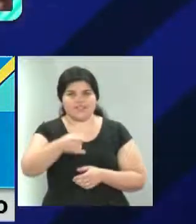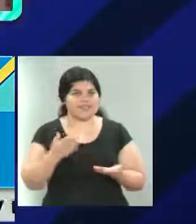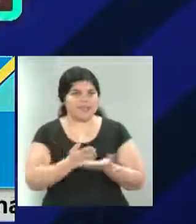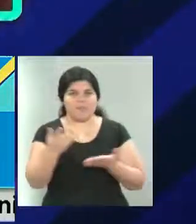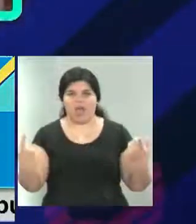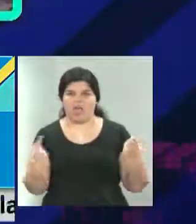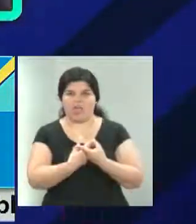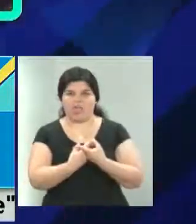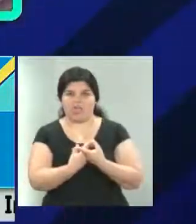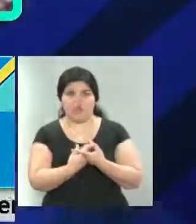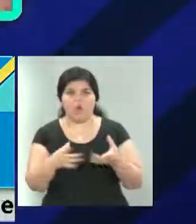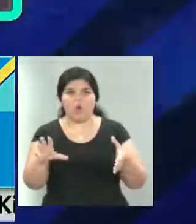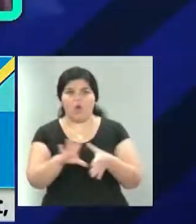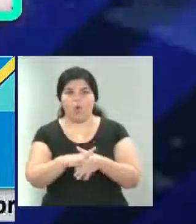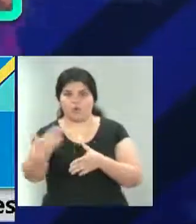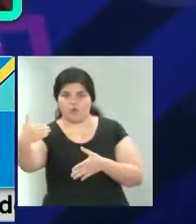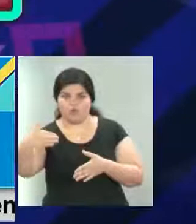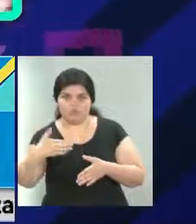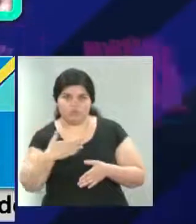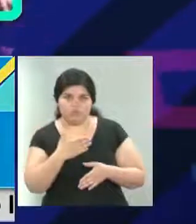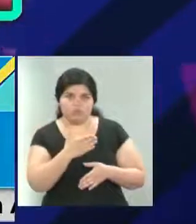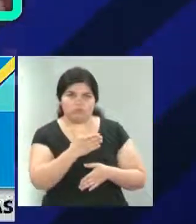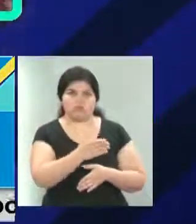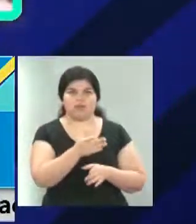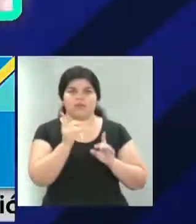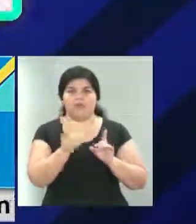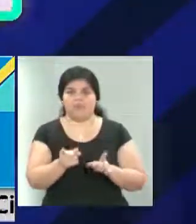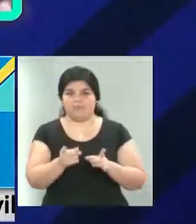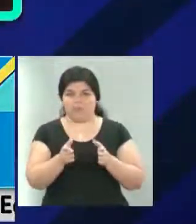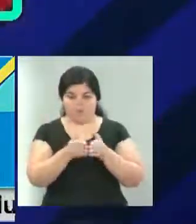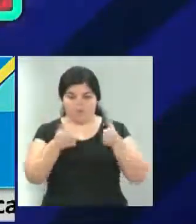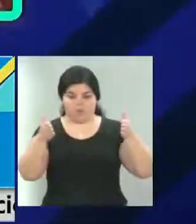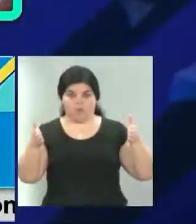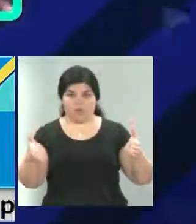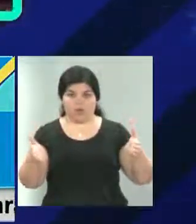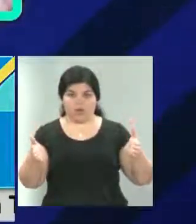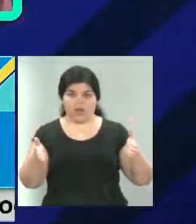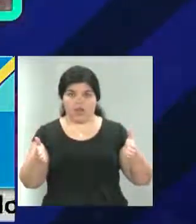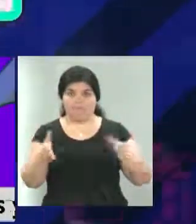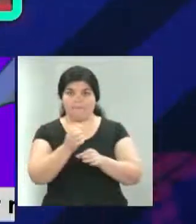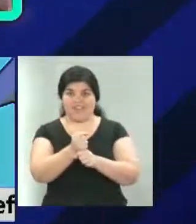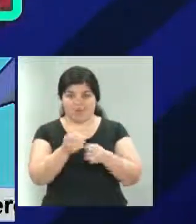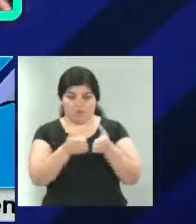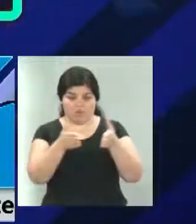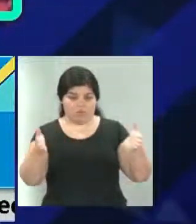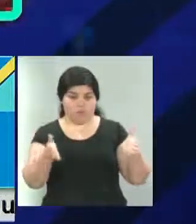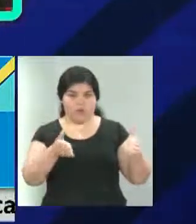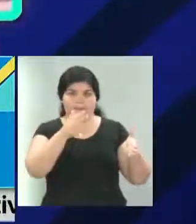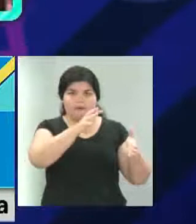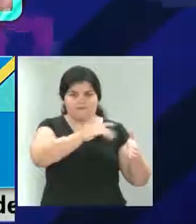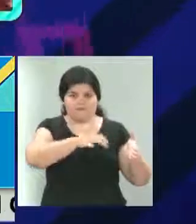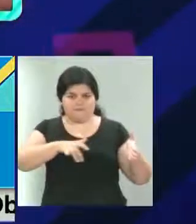lugar donde en casi el ancho del micro está ocupado por gente rival, en